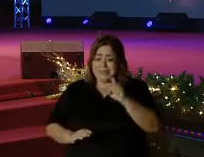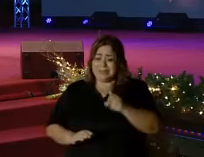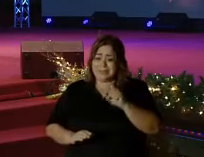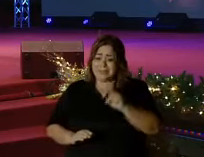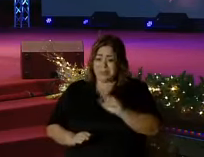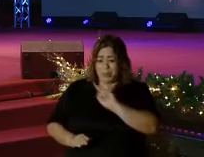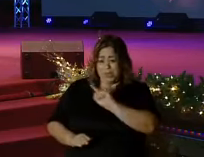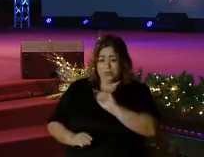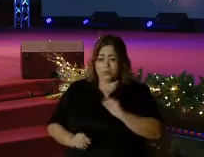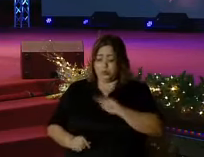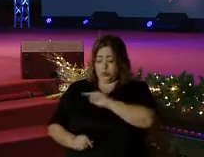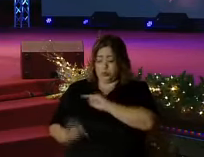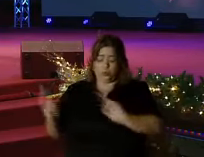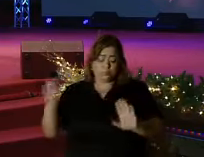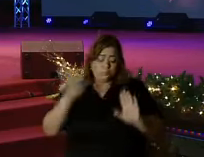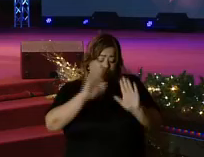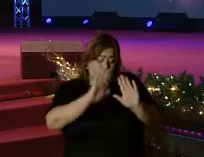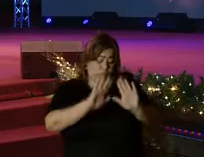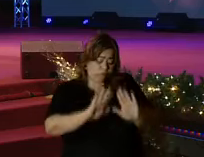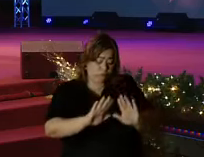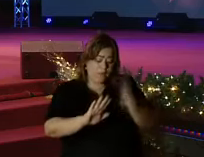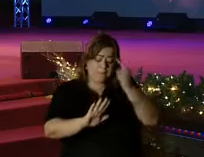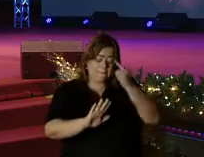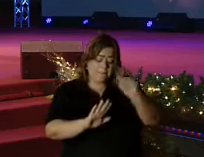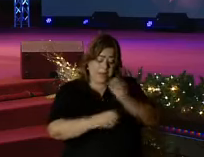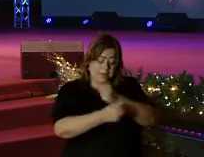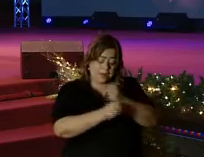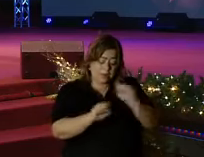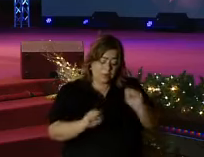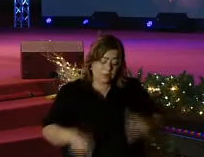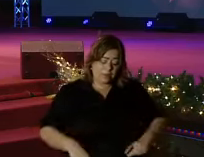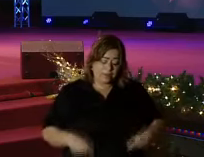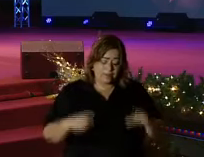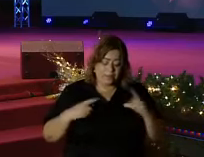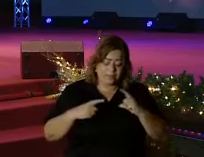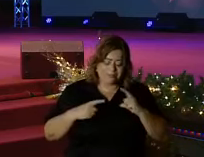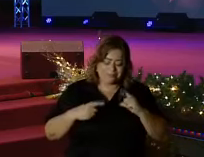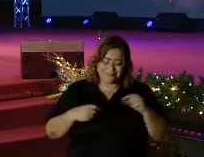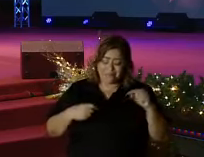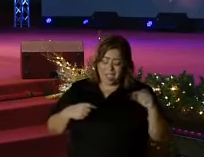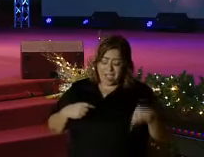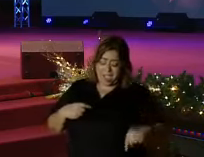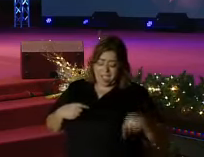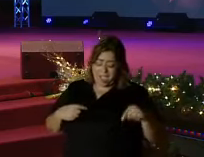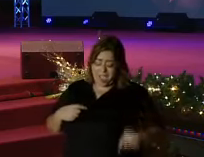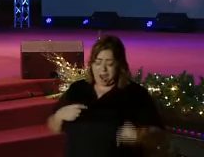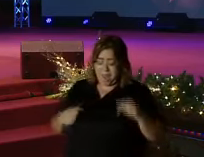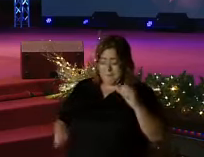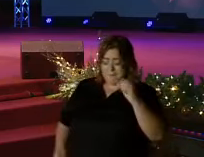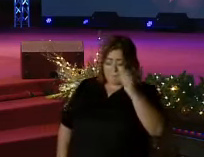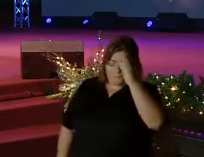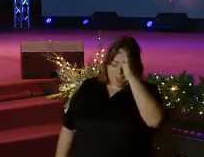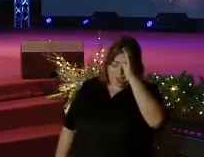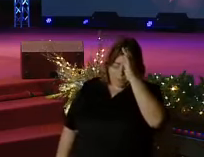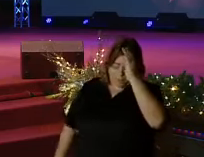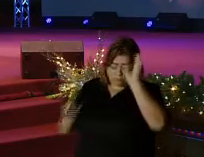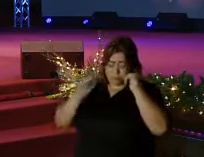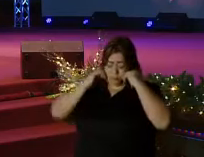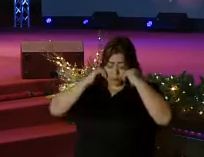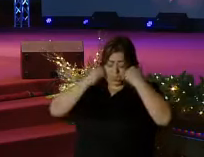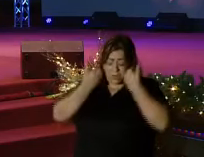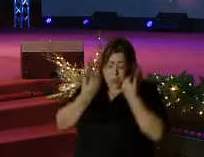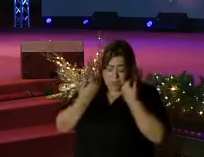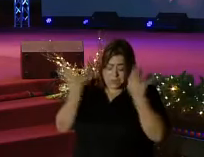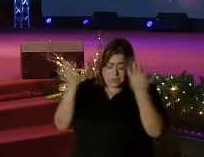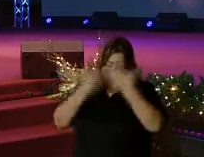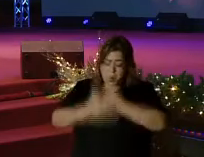para que sea salva y viva. Hermano, ese es el clamor de un padre. Ahí pierde uno la vergüenza. Ahí pierde uno